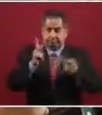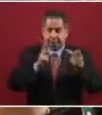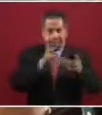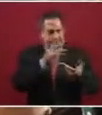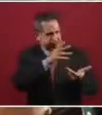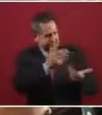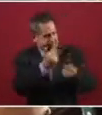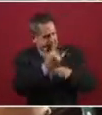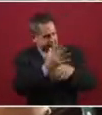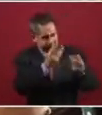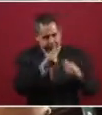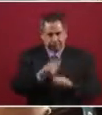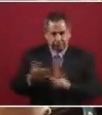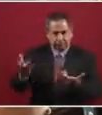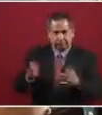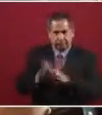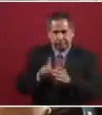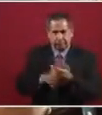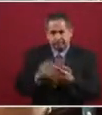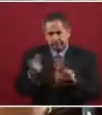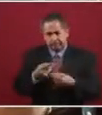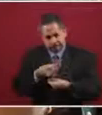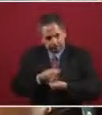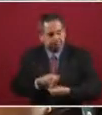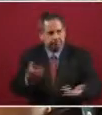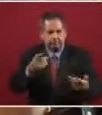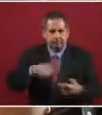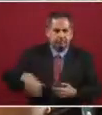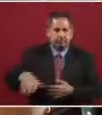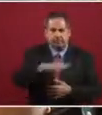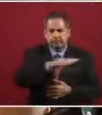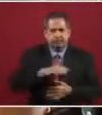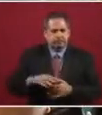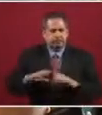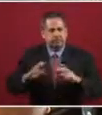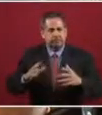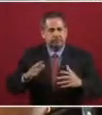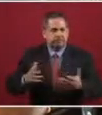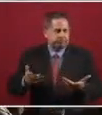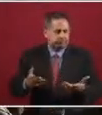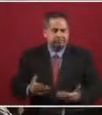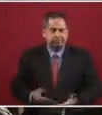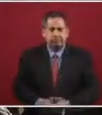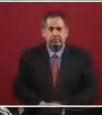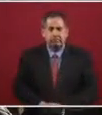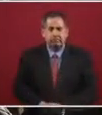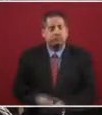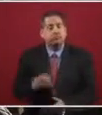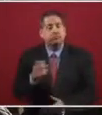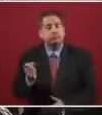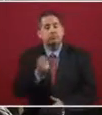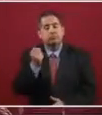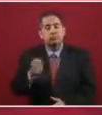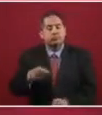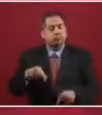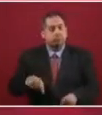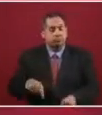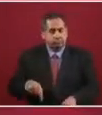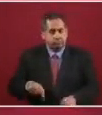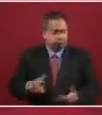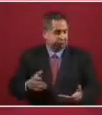compartir la información que uno necesita y poderla compartir a toda la comunidad beneficiaria. Pero afortunadamente tenemos